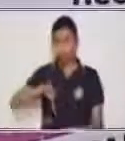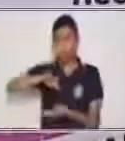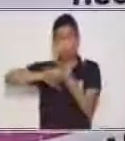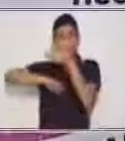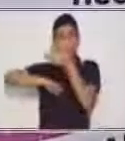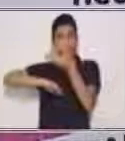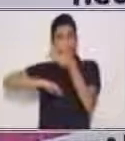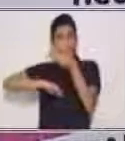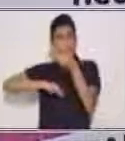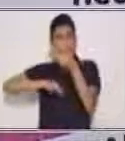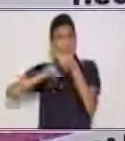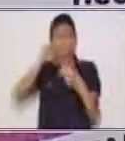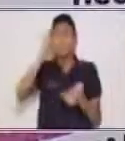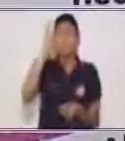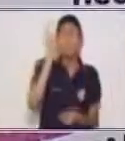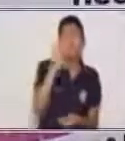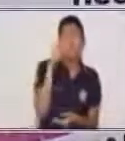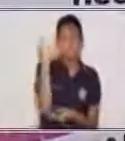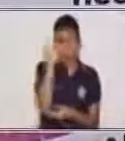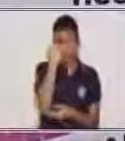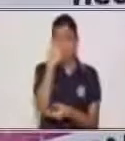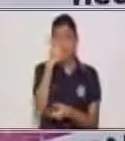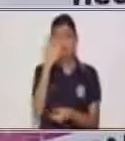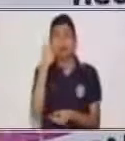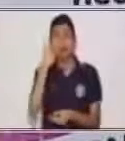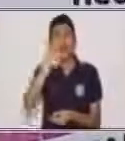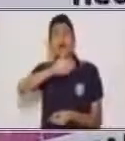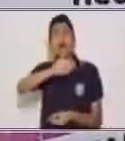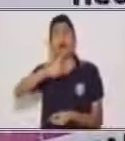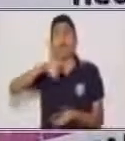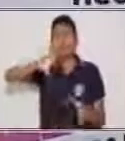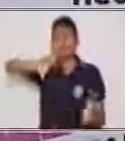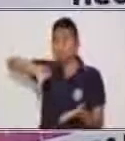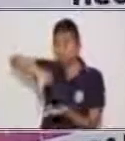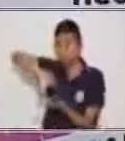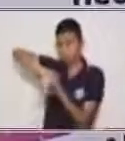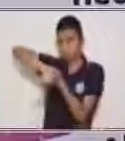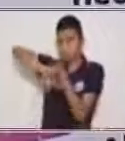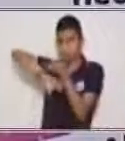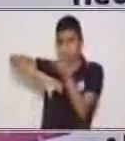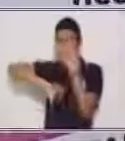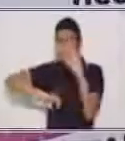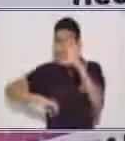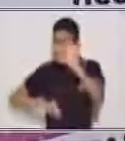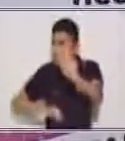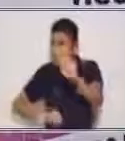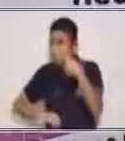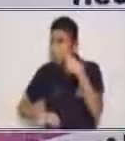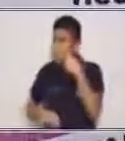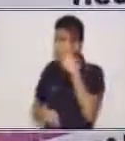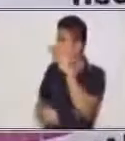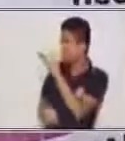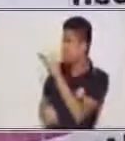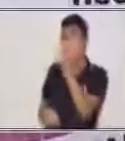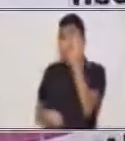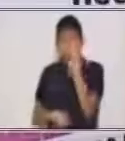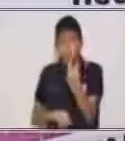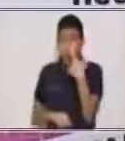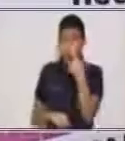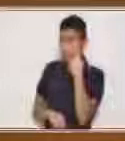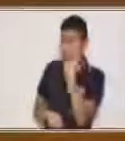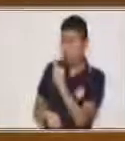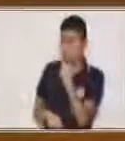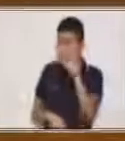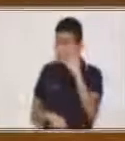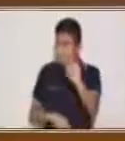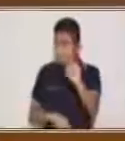vaso. Por eso el agua se empuja hacia adentro del frasco. Y si observamos nuevamente nuestro experimento, ¿te